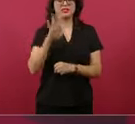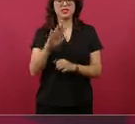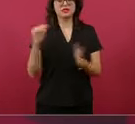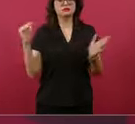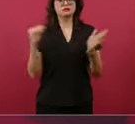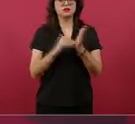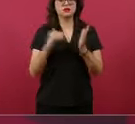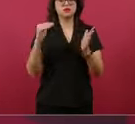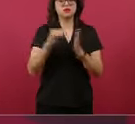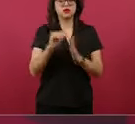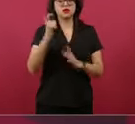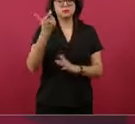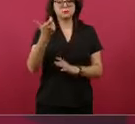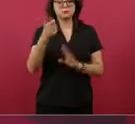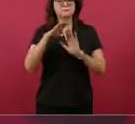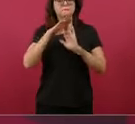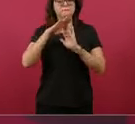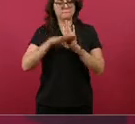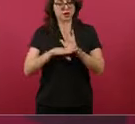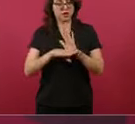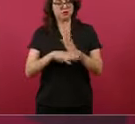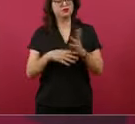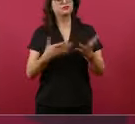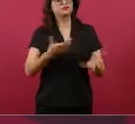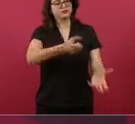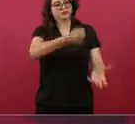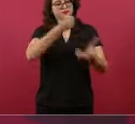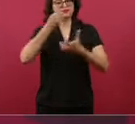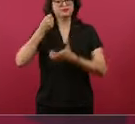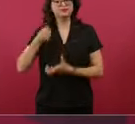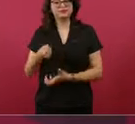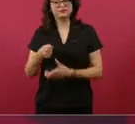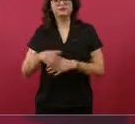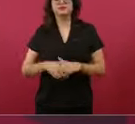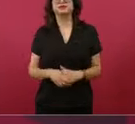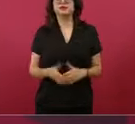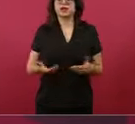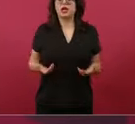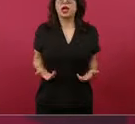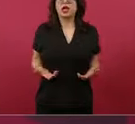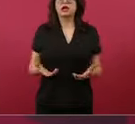10,000 millones de pesos. En el caso de los mantenimientos de caminos,